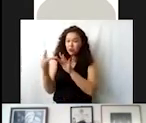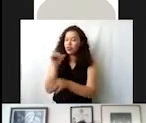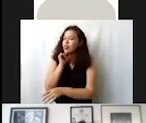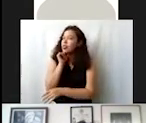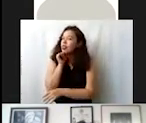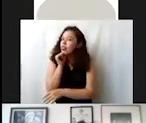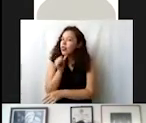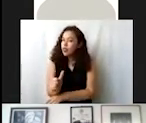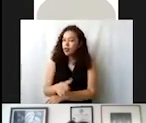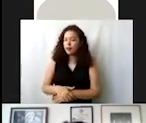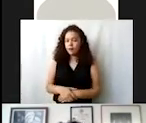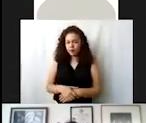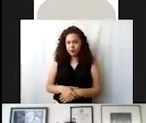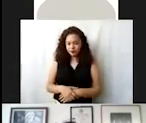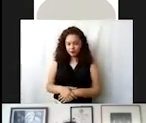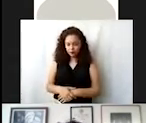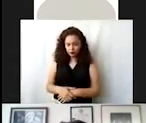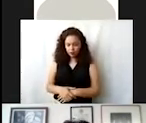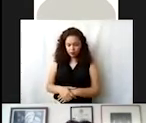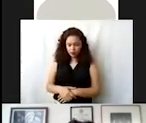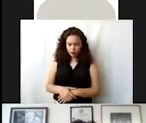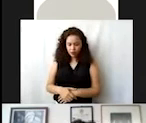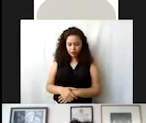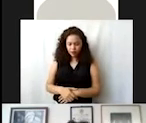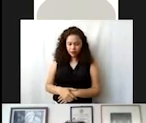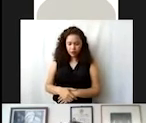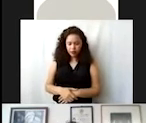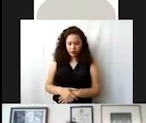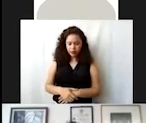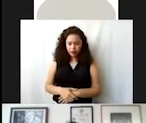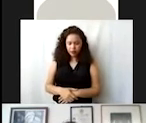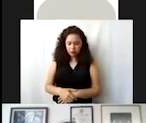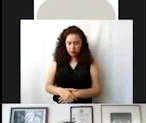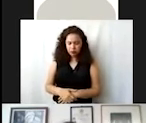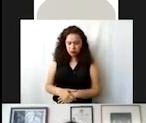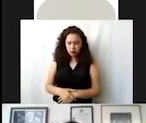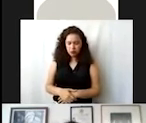¿sí? Puede ser empresas que efectivamente, pues,